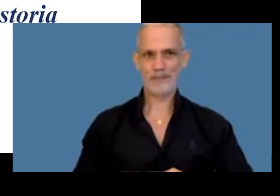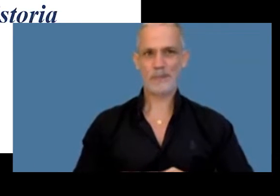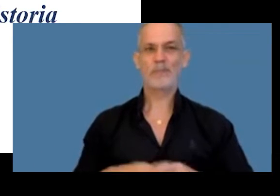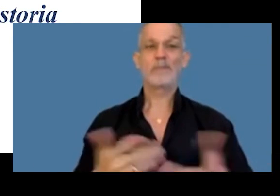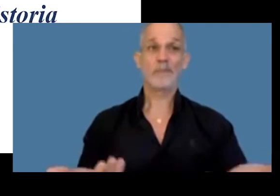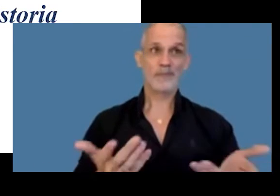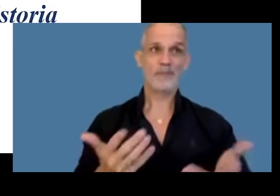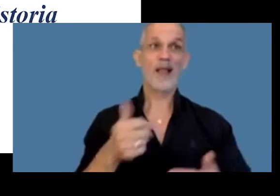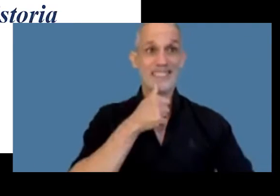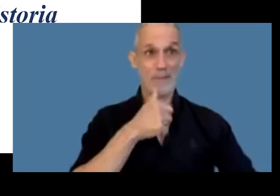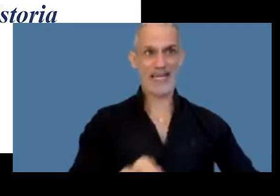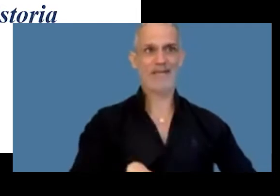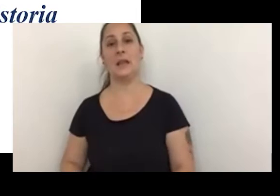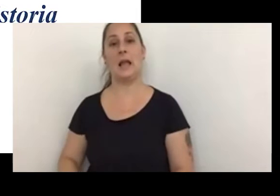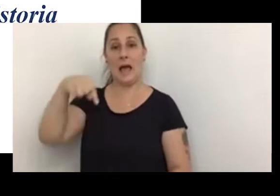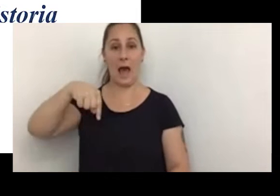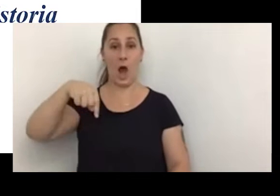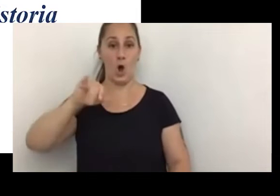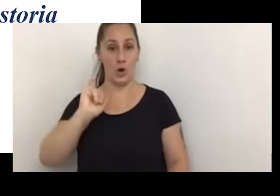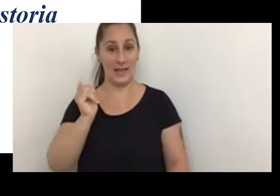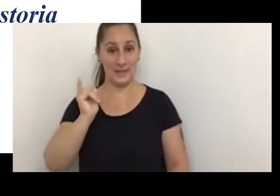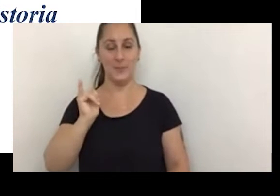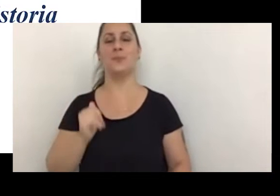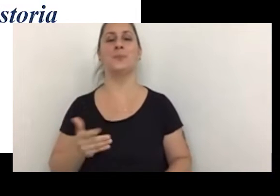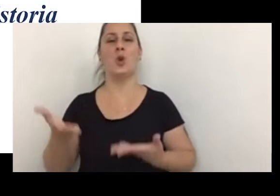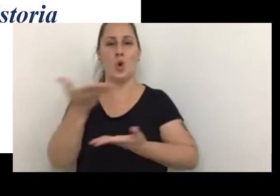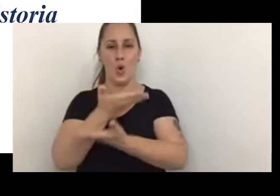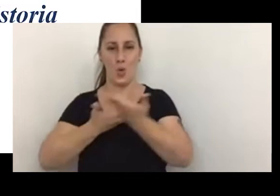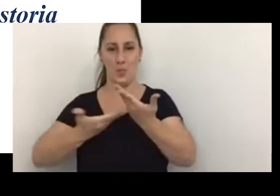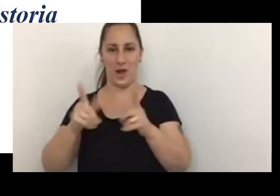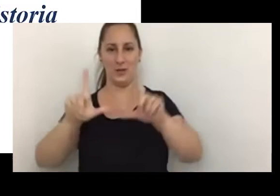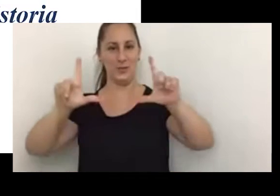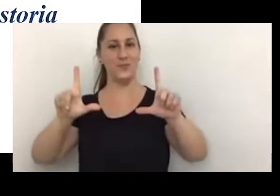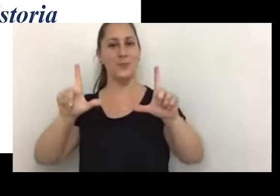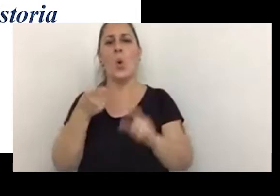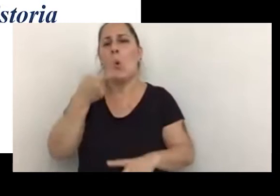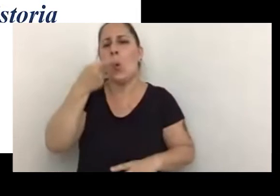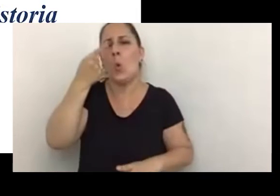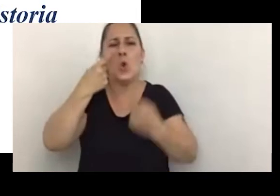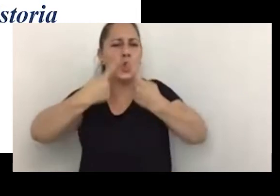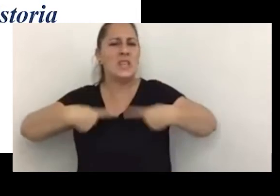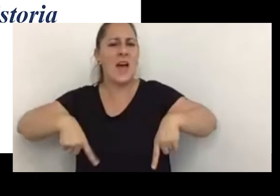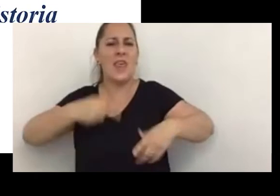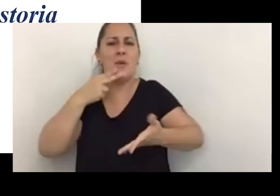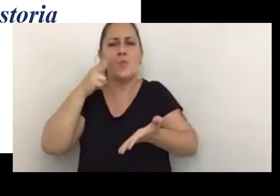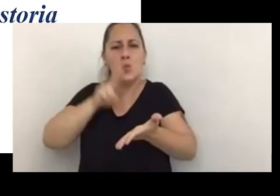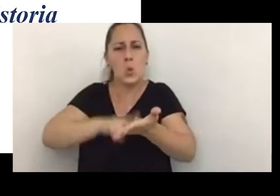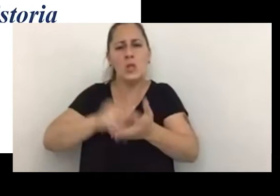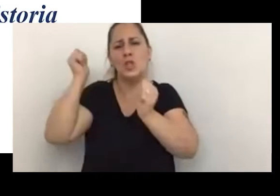Entonces, ahora sí, les comparto las curiosidades de los impuestos a lo largo de la